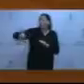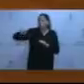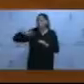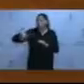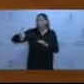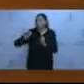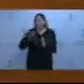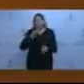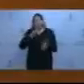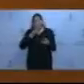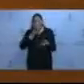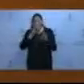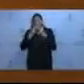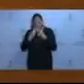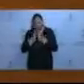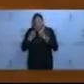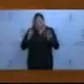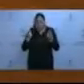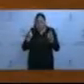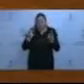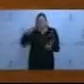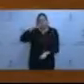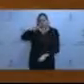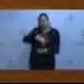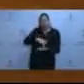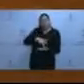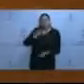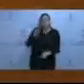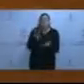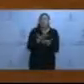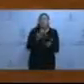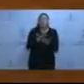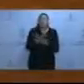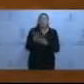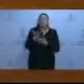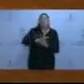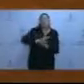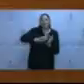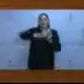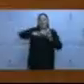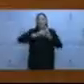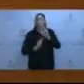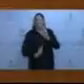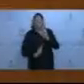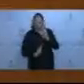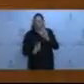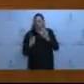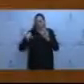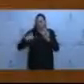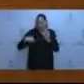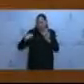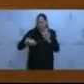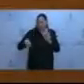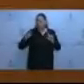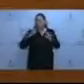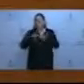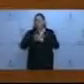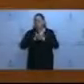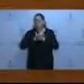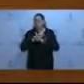información pública una propuesta concreta de modificación del TROTU. Creo que recordar que en noviembre de